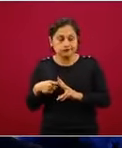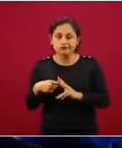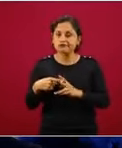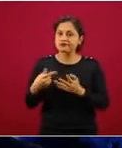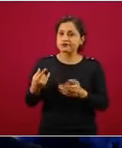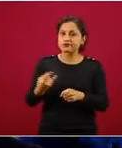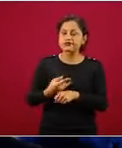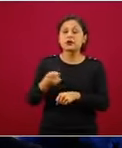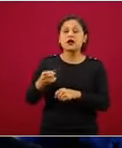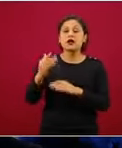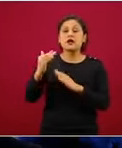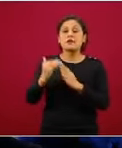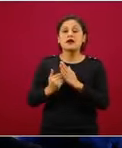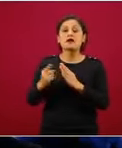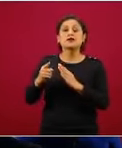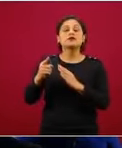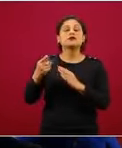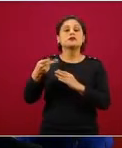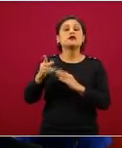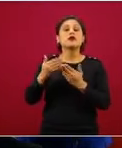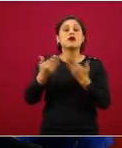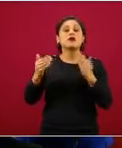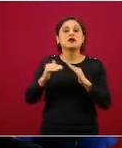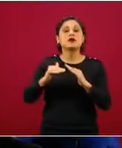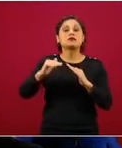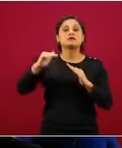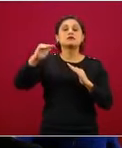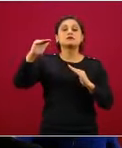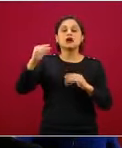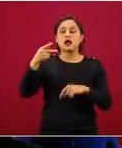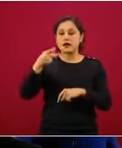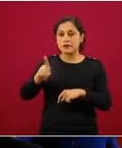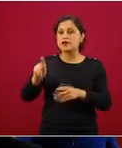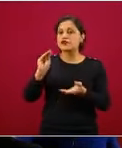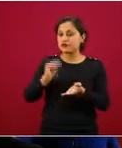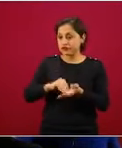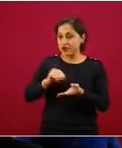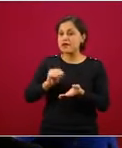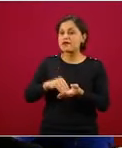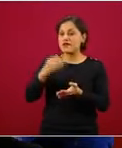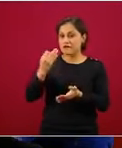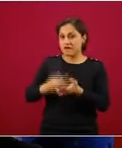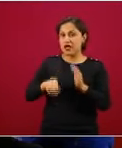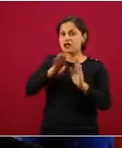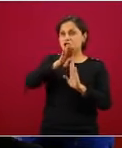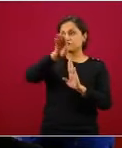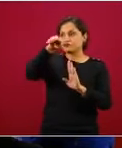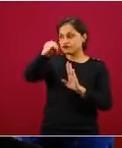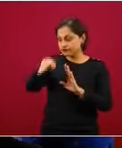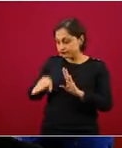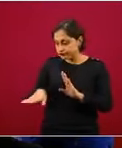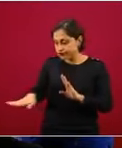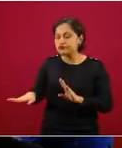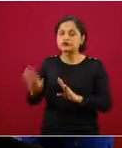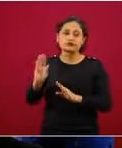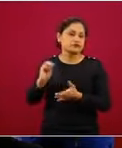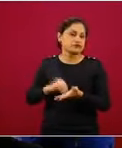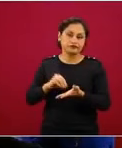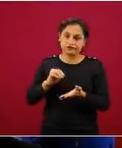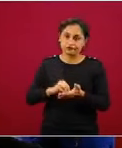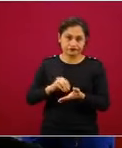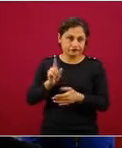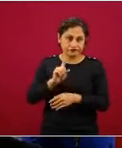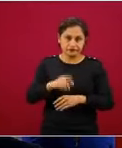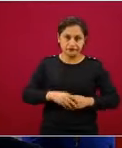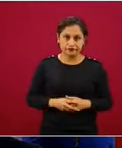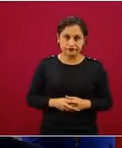una tendencia decreciente. Pero todavía falta a que llegue a este punto donde será la zona más segura con muy pocos casos. Por